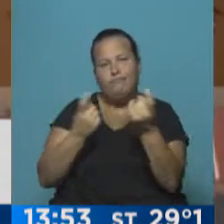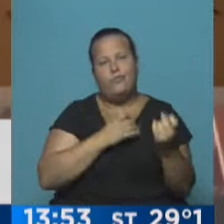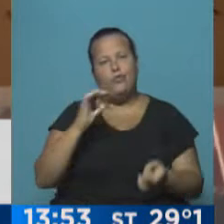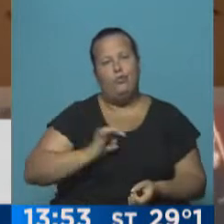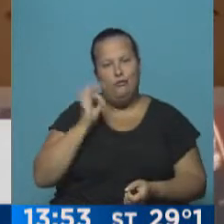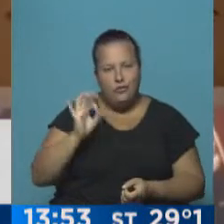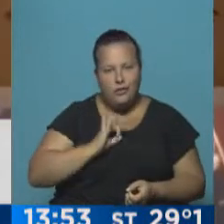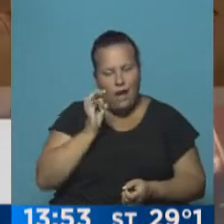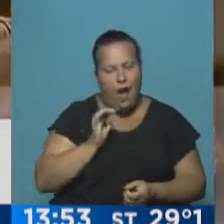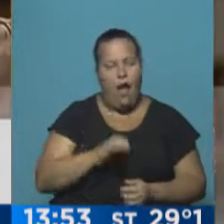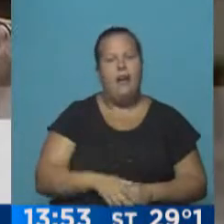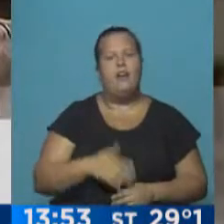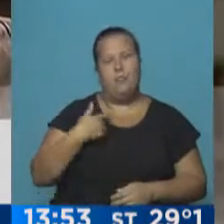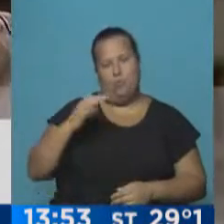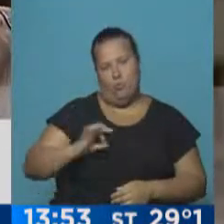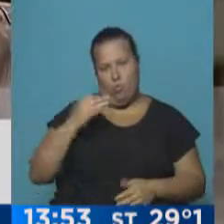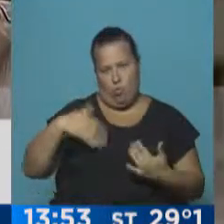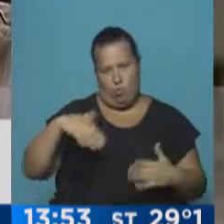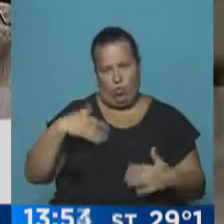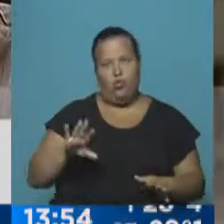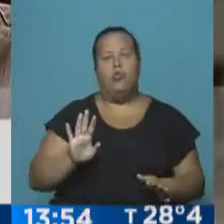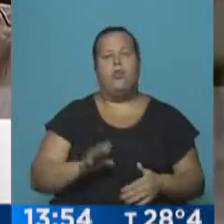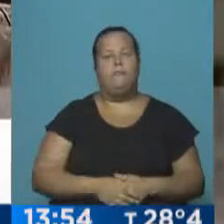años tengo unos cuantos